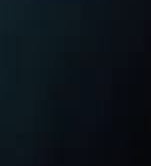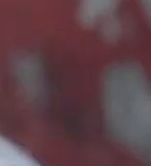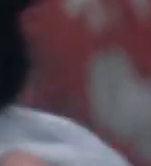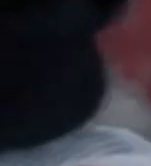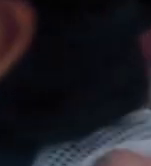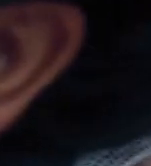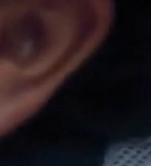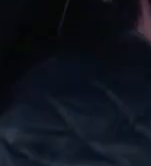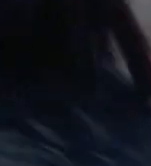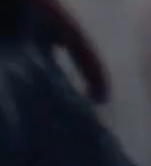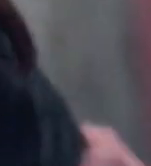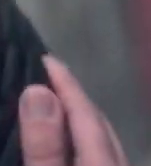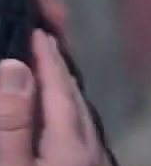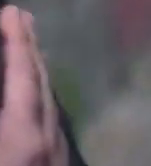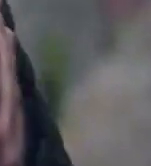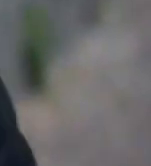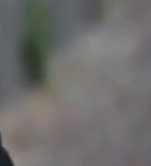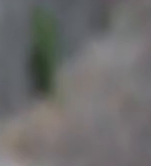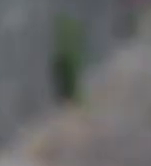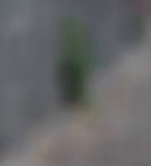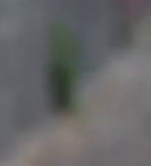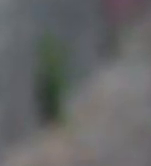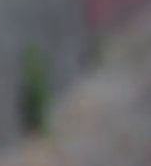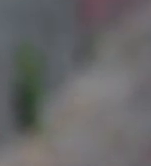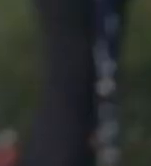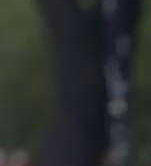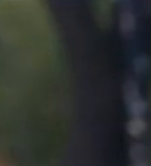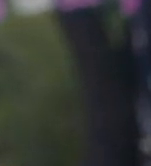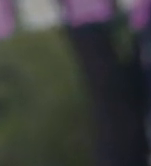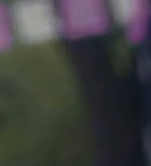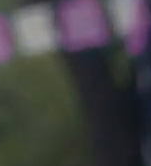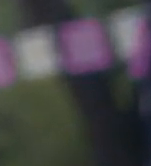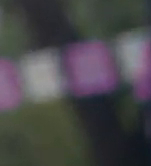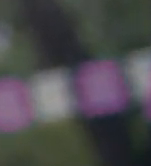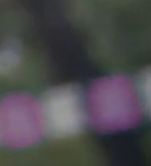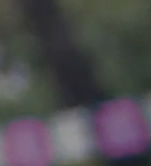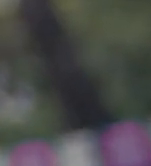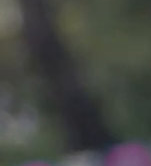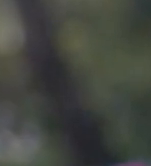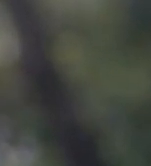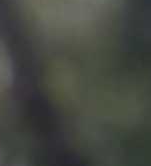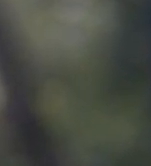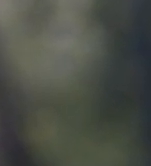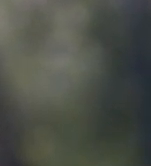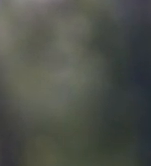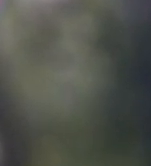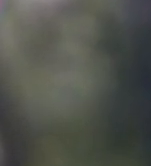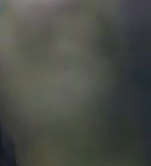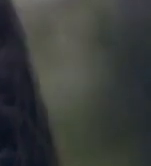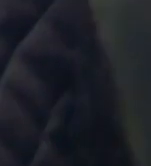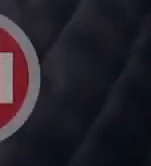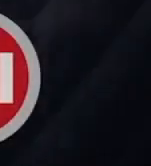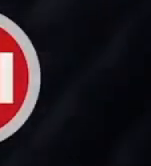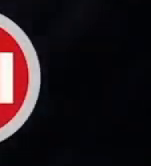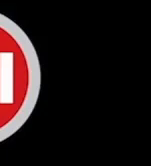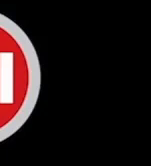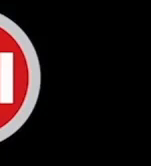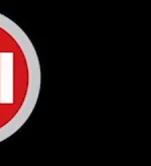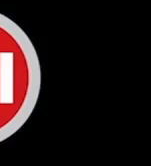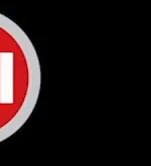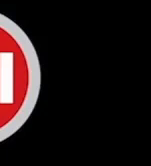nadie podrá robarte la paz. Imagina más. Tú mereces más. Mereces seguridad.